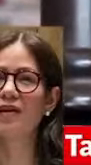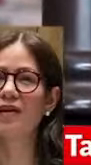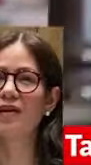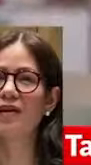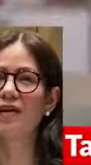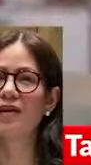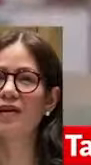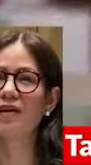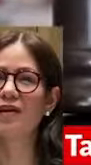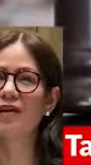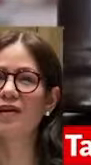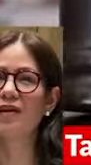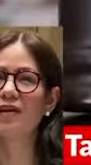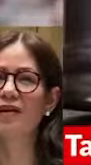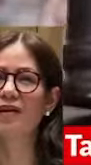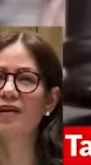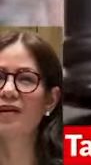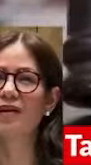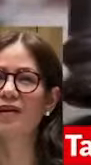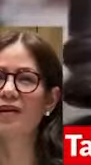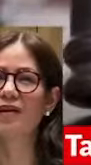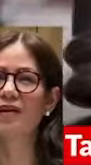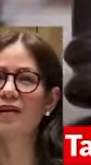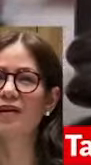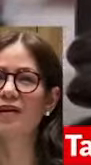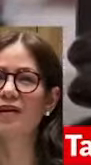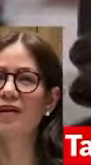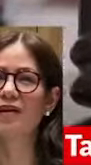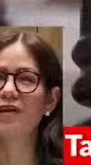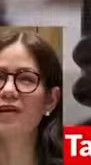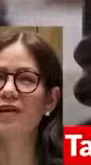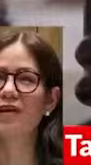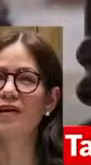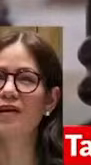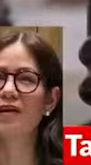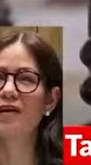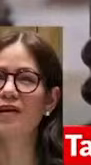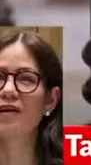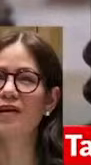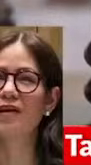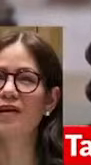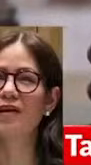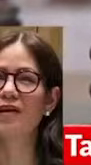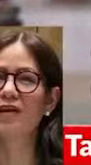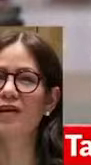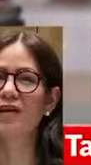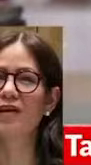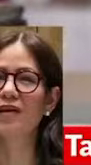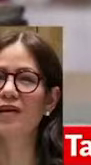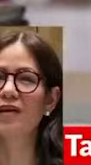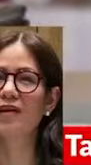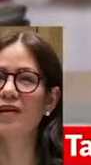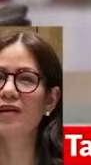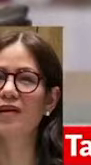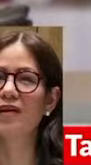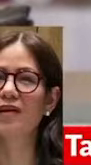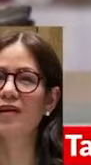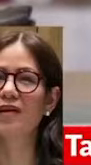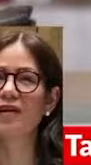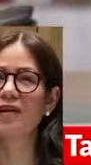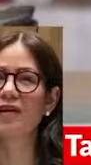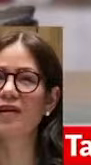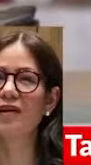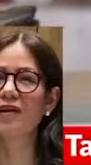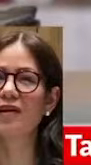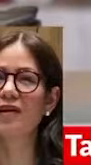resoluciones. Si se comprobara que estas resoluciones fueron dictadas con motivos ilícitos, es decir, si